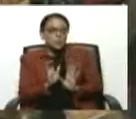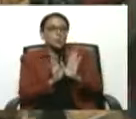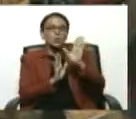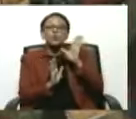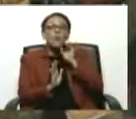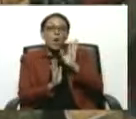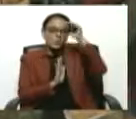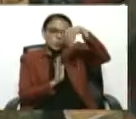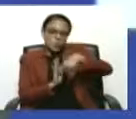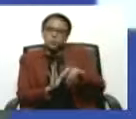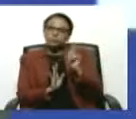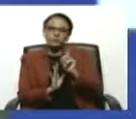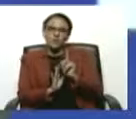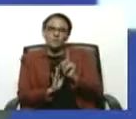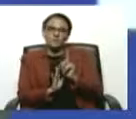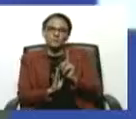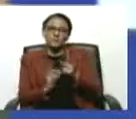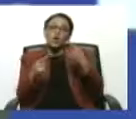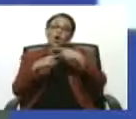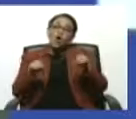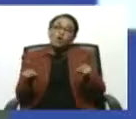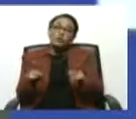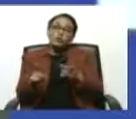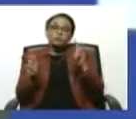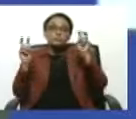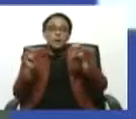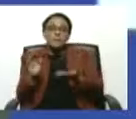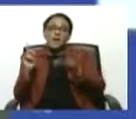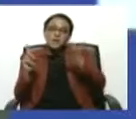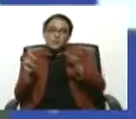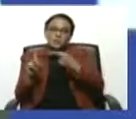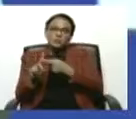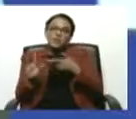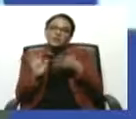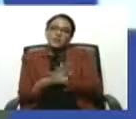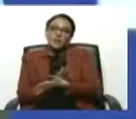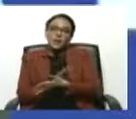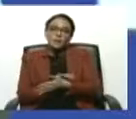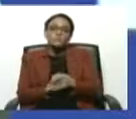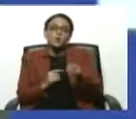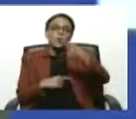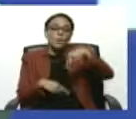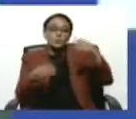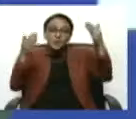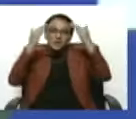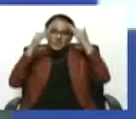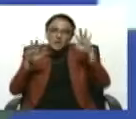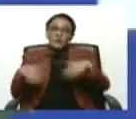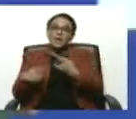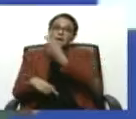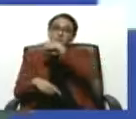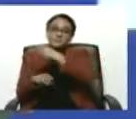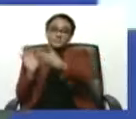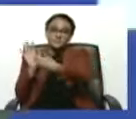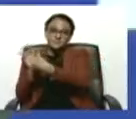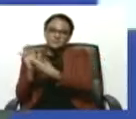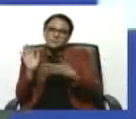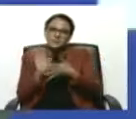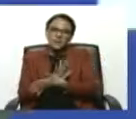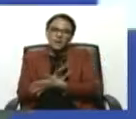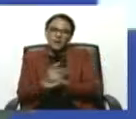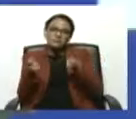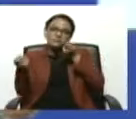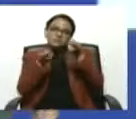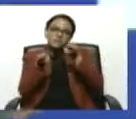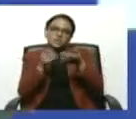Otro aspecto fundamental, porque ustedes saben que donde más atacaron con el chantaje